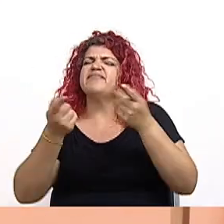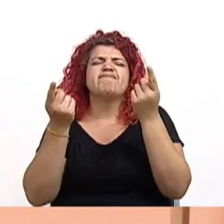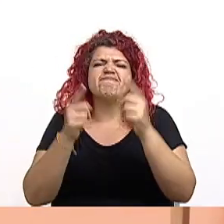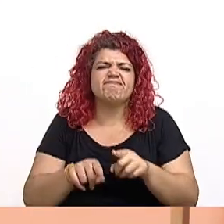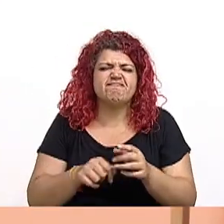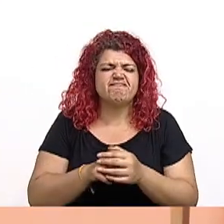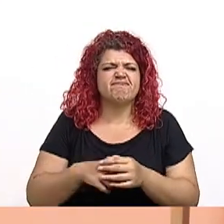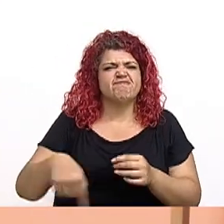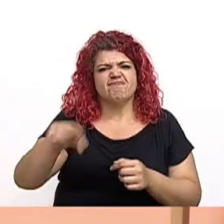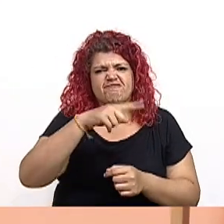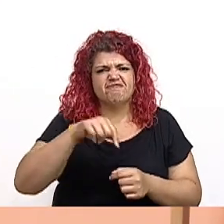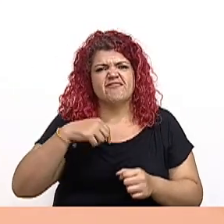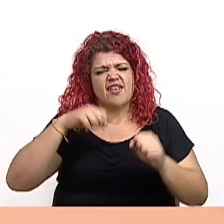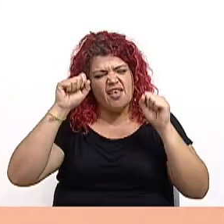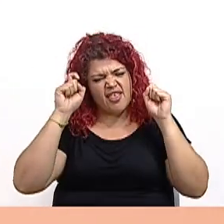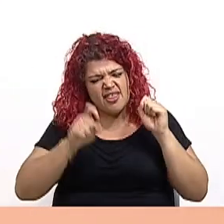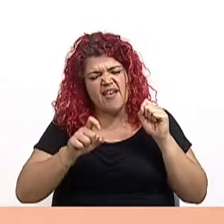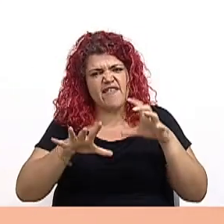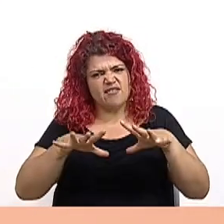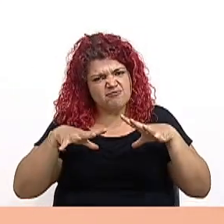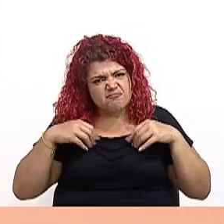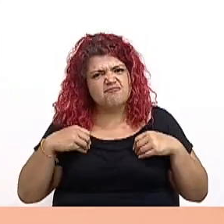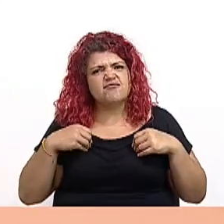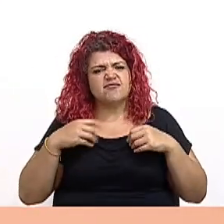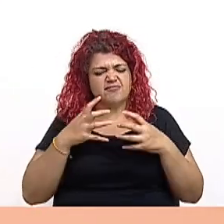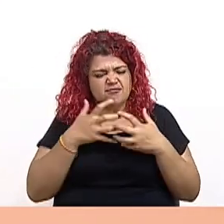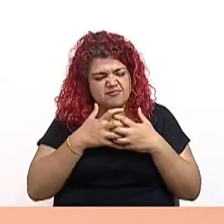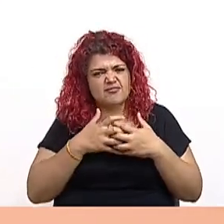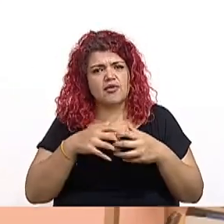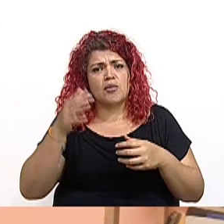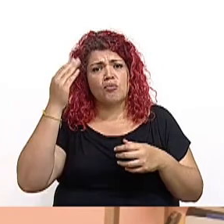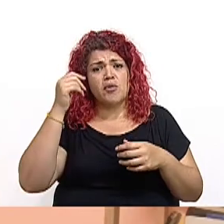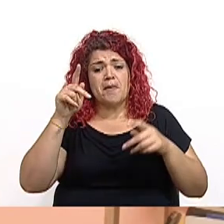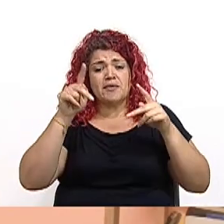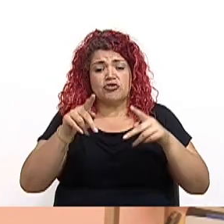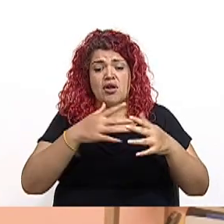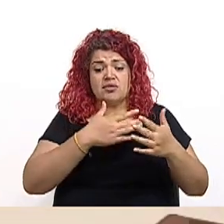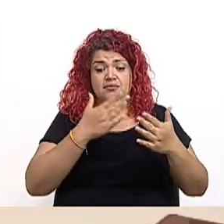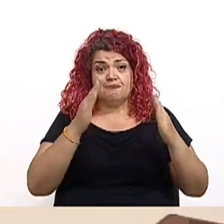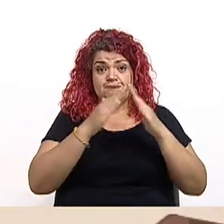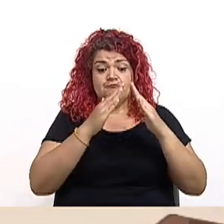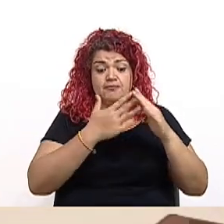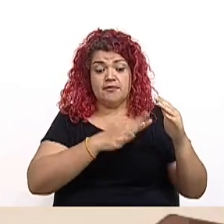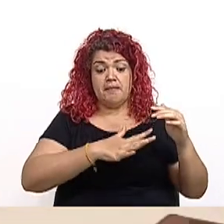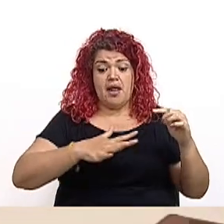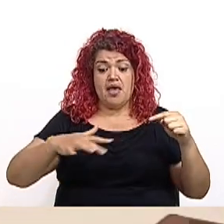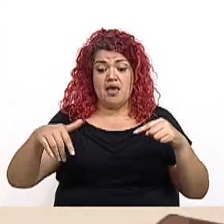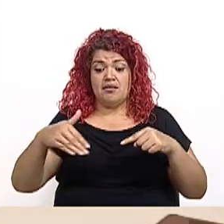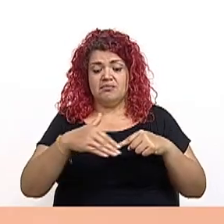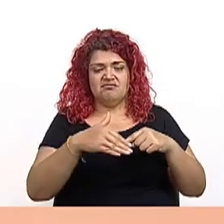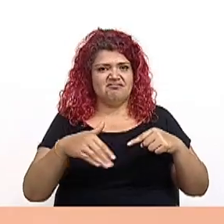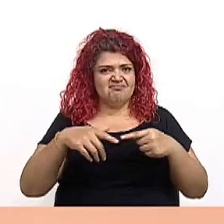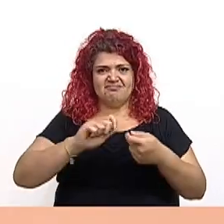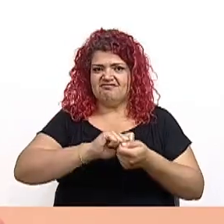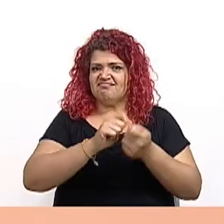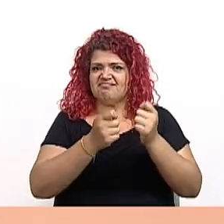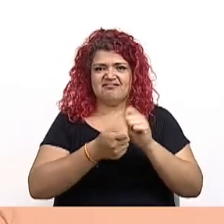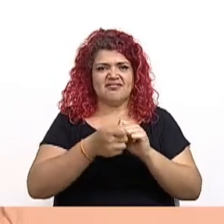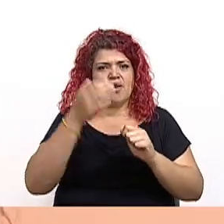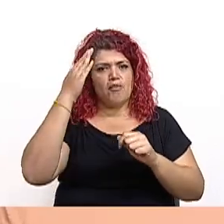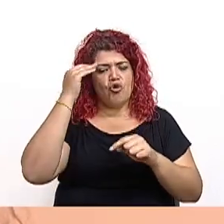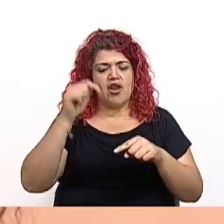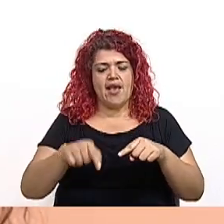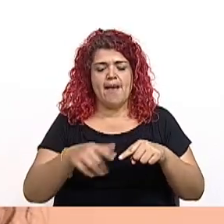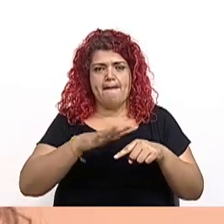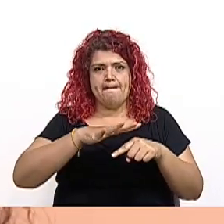Que tenemos que adaptarnos. Las personas que viven a la orilla de las playas van a tener que buscar otro lugar donde vivir porque el mar